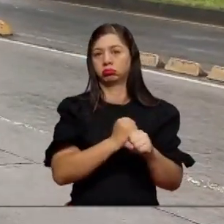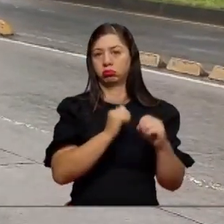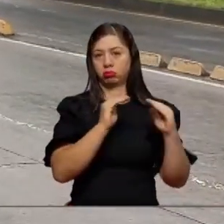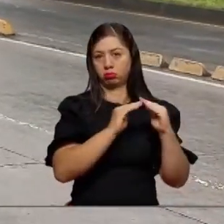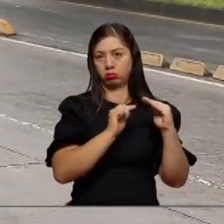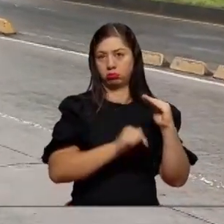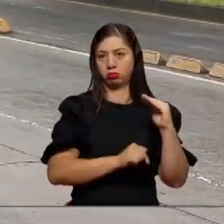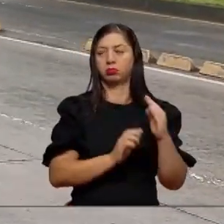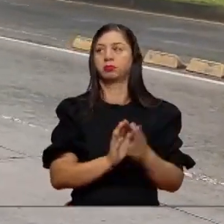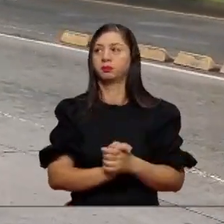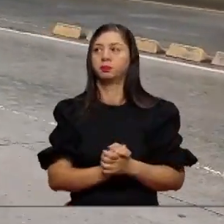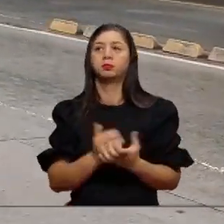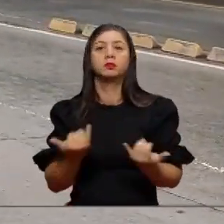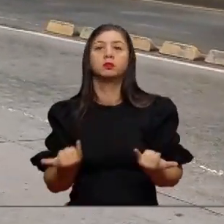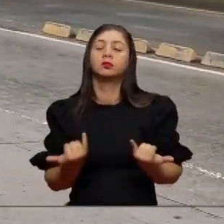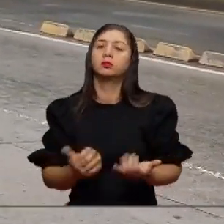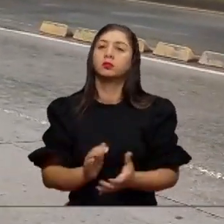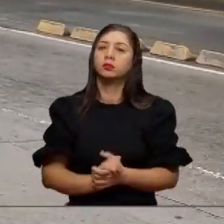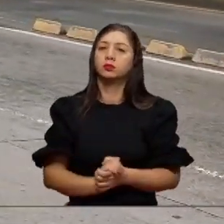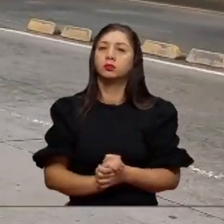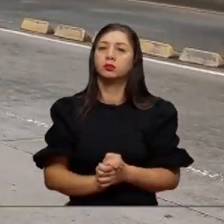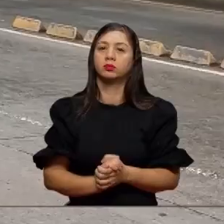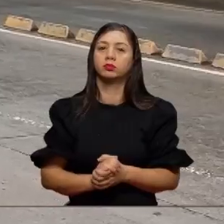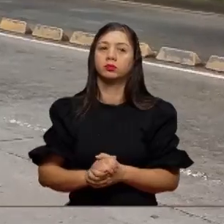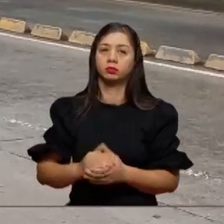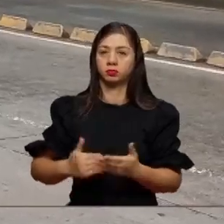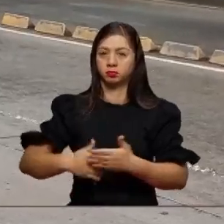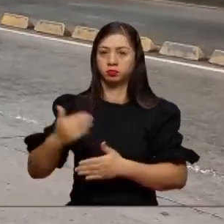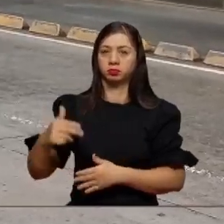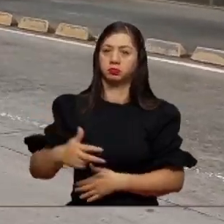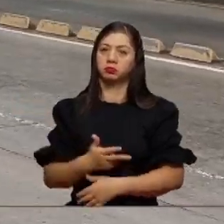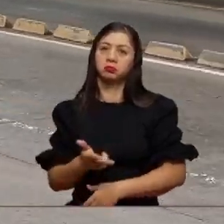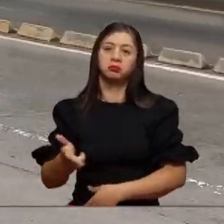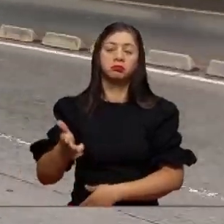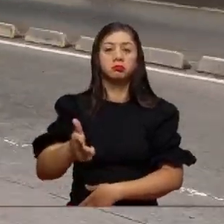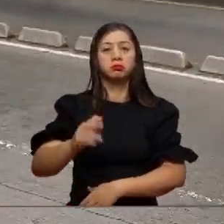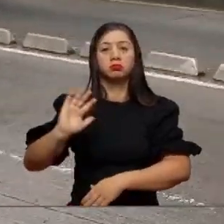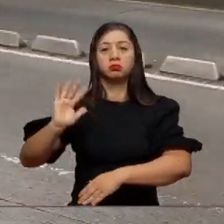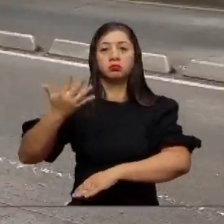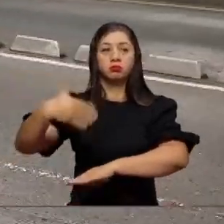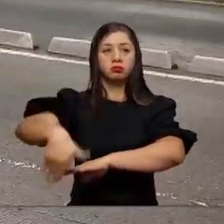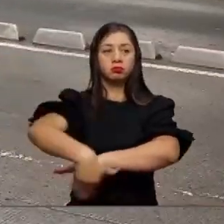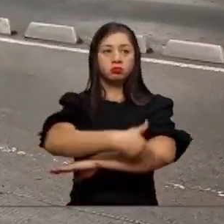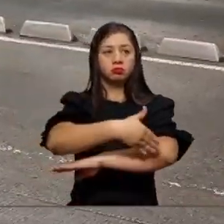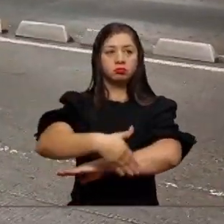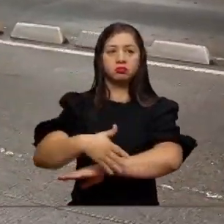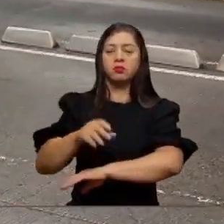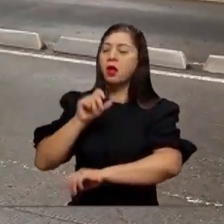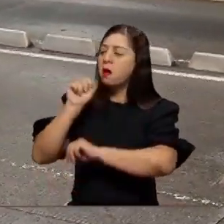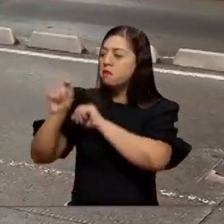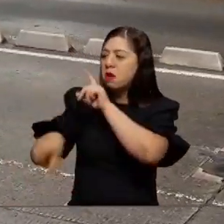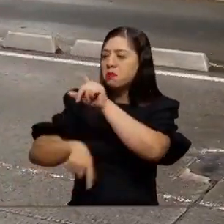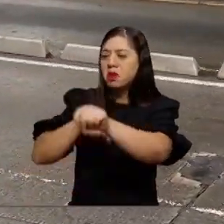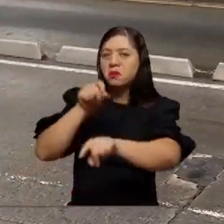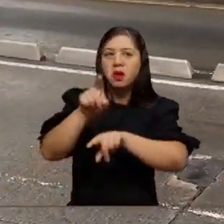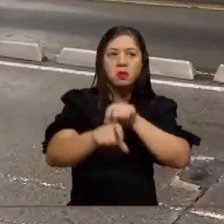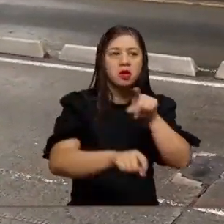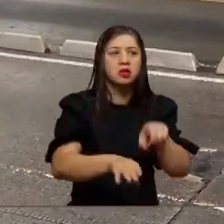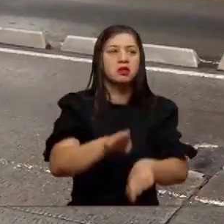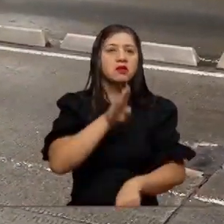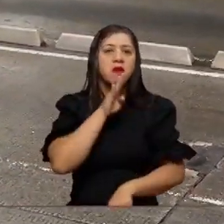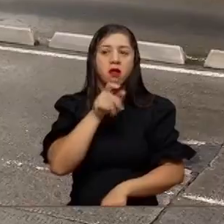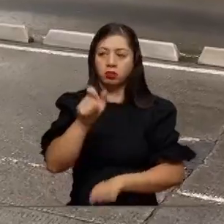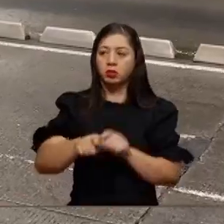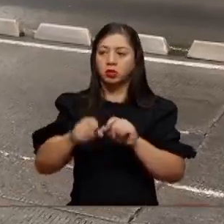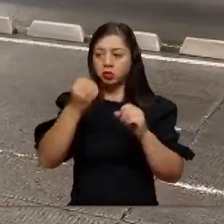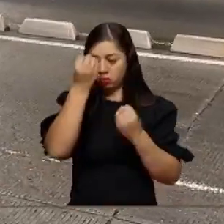desde casa. Nosotros vamos a empezar entonces este recorrido por la calle Quinta, vamos a tener la oportunidad de hablar con las personas, con quienes están cumpliendo